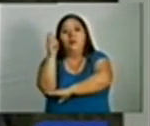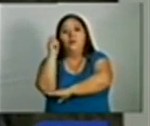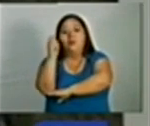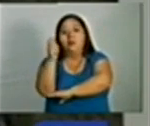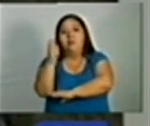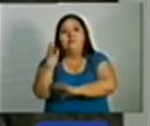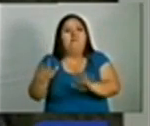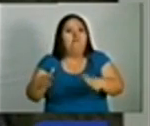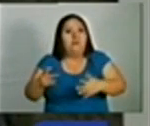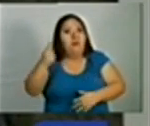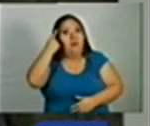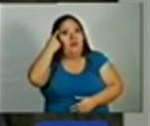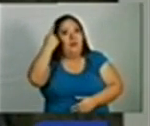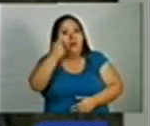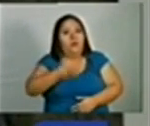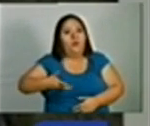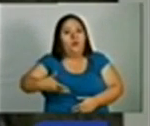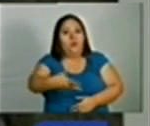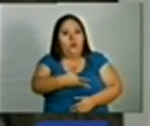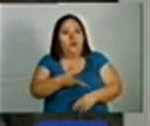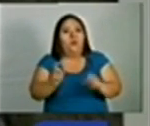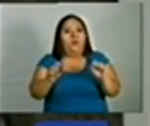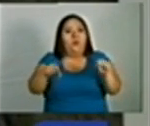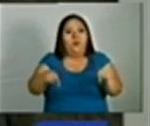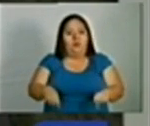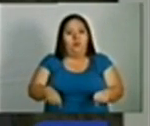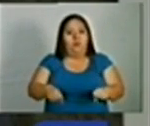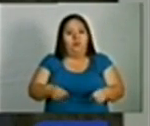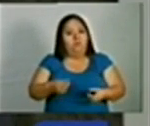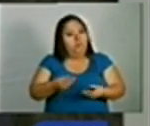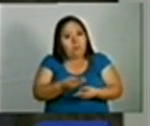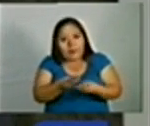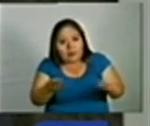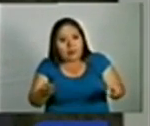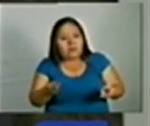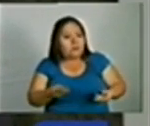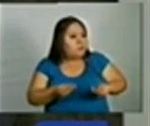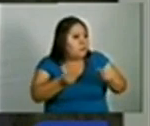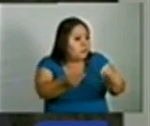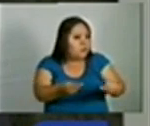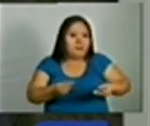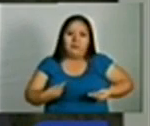La idea es que nosotros proveamos del material educativo